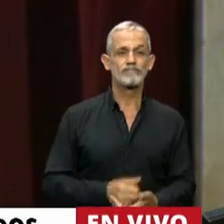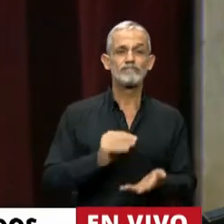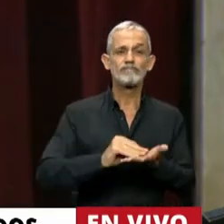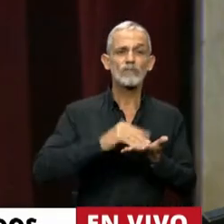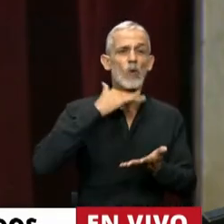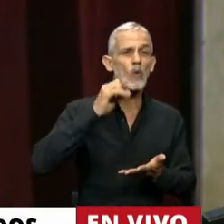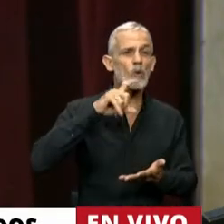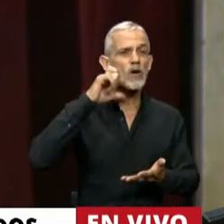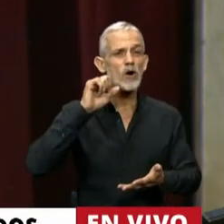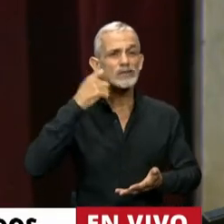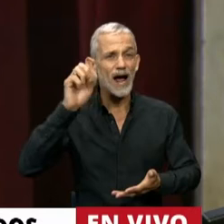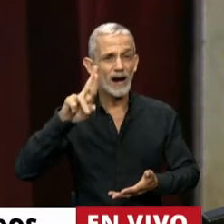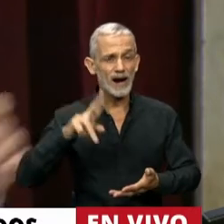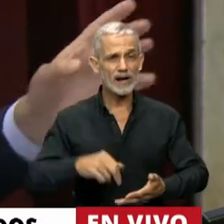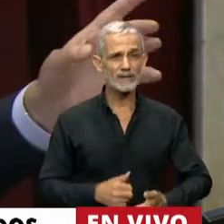Diputado Julio Satt.